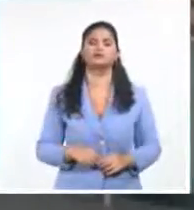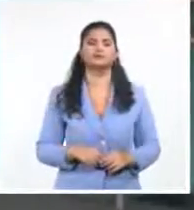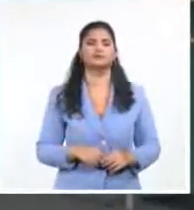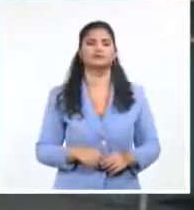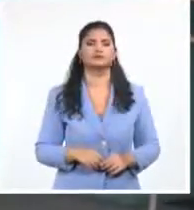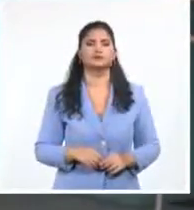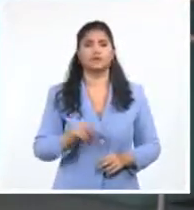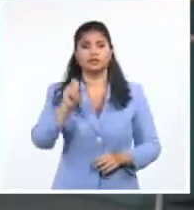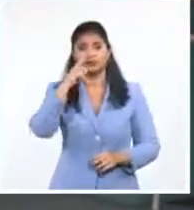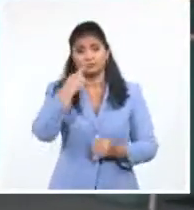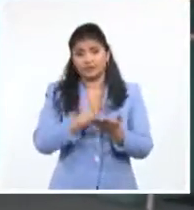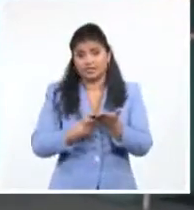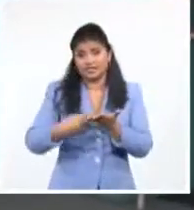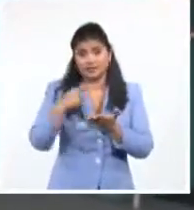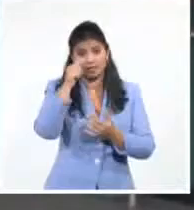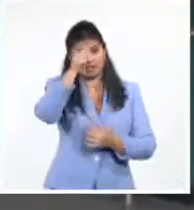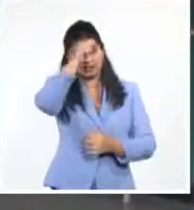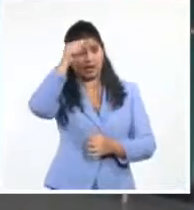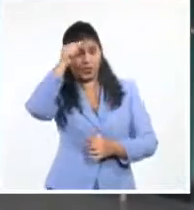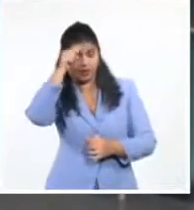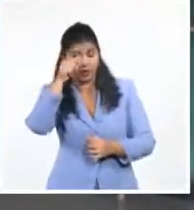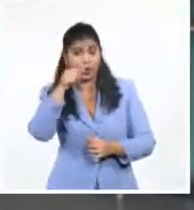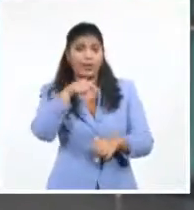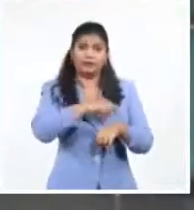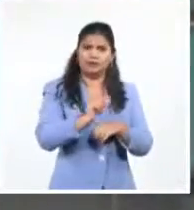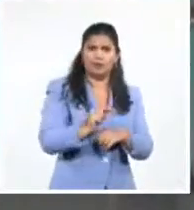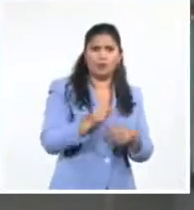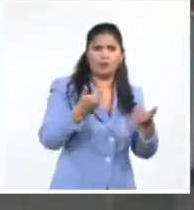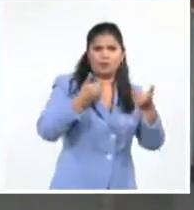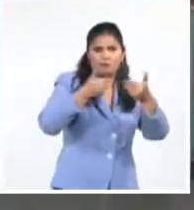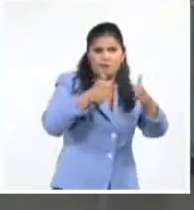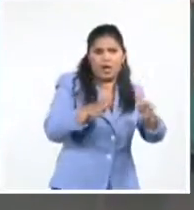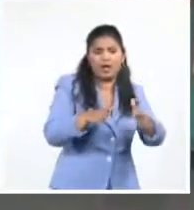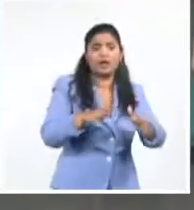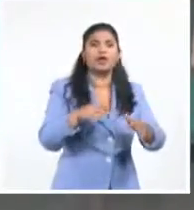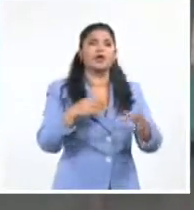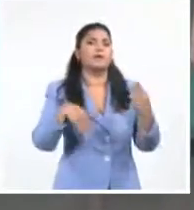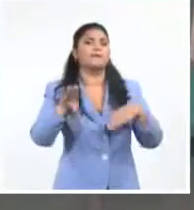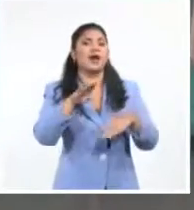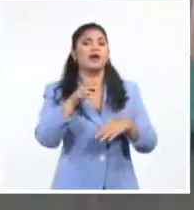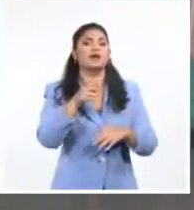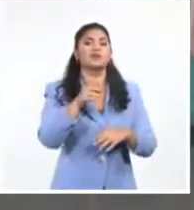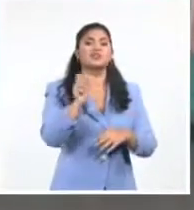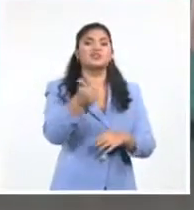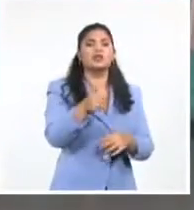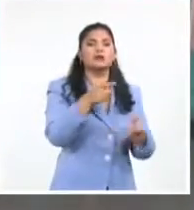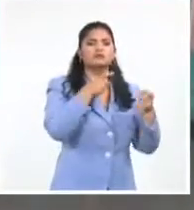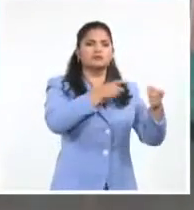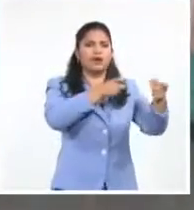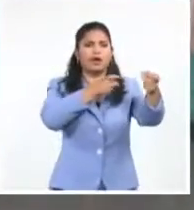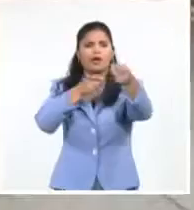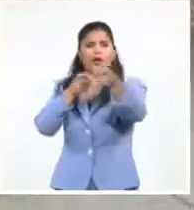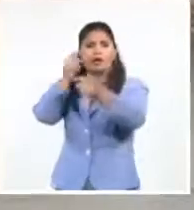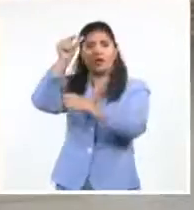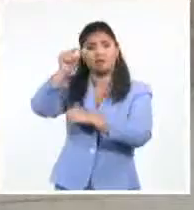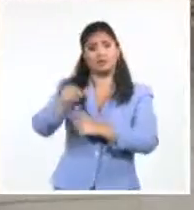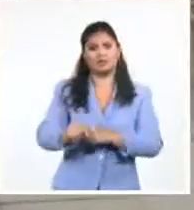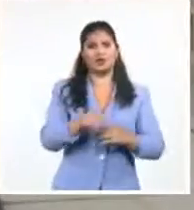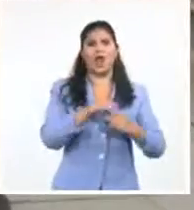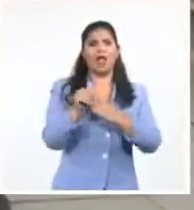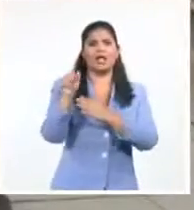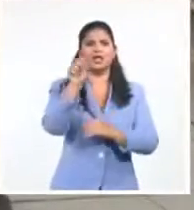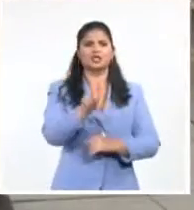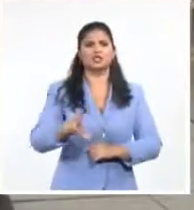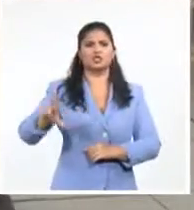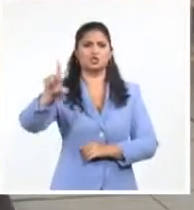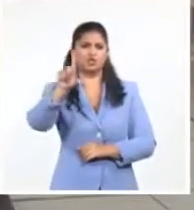fin de semana, a pocas horas de iniciarse los comicios, asesinaron con más de 10 disparos a Omar Menéndez, aspirante por Revolución Ciudadana a la